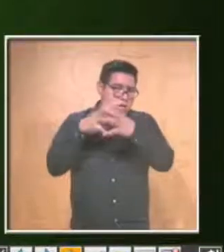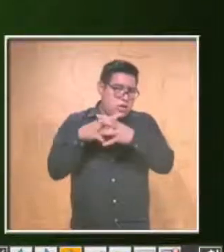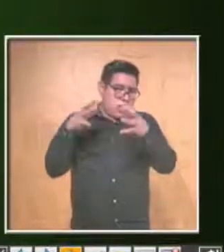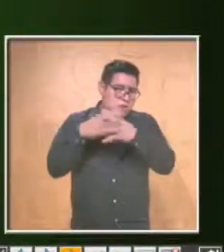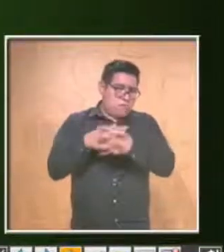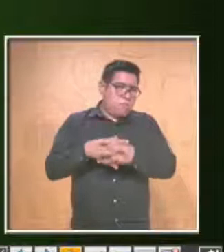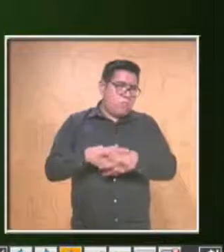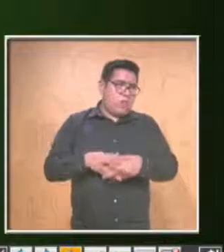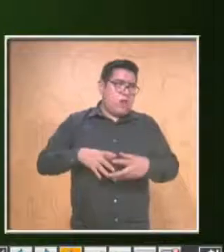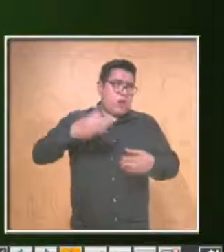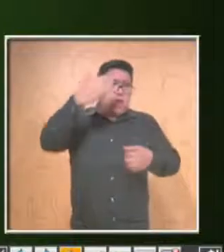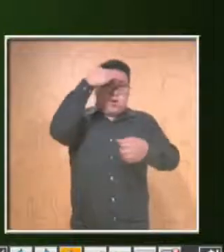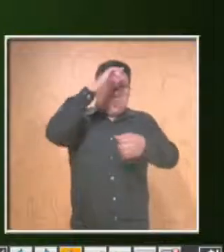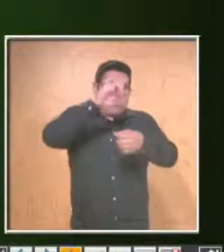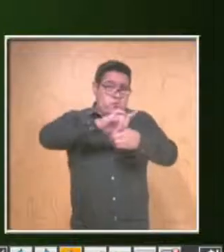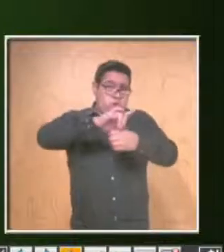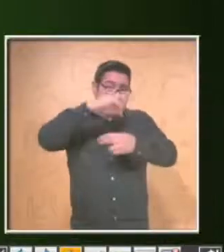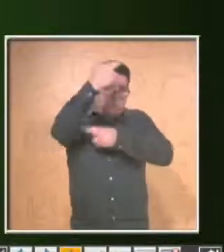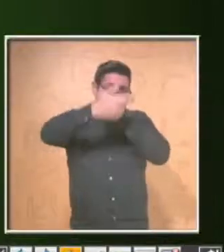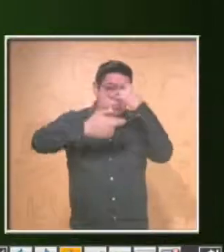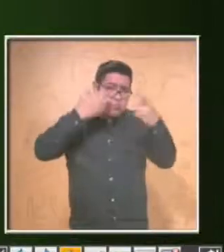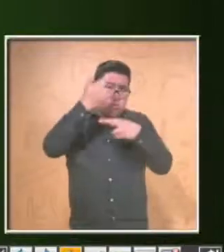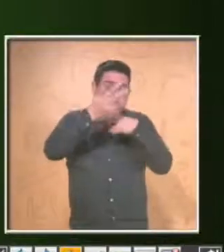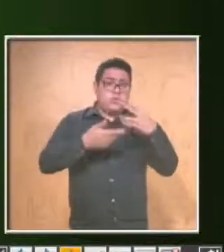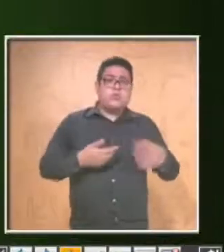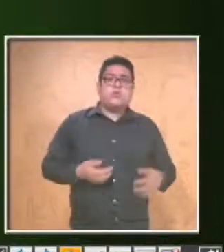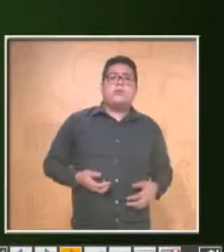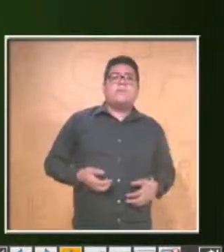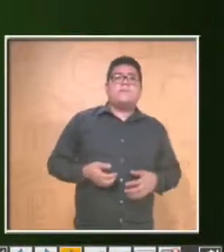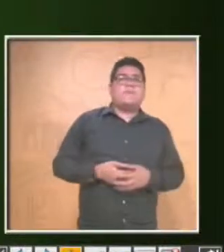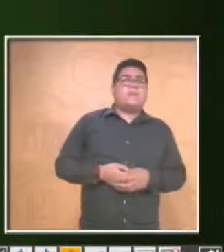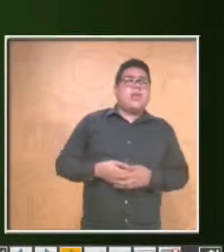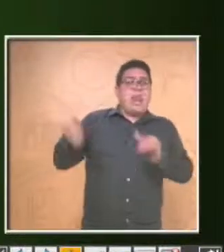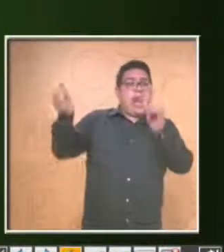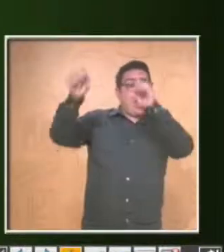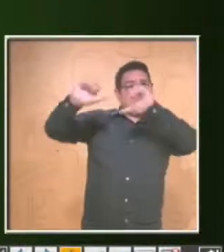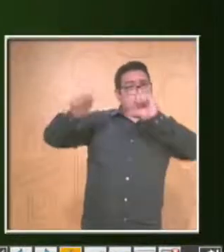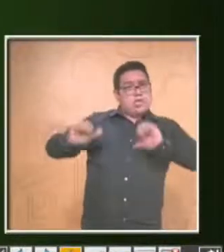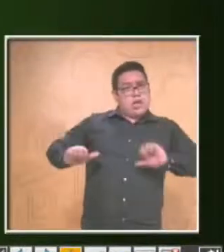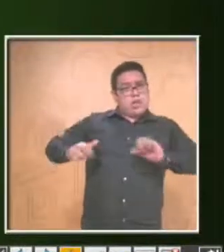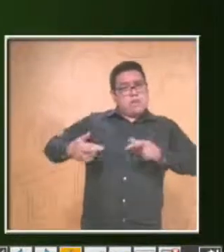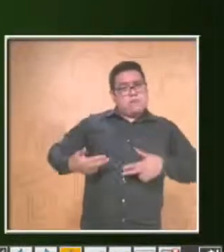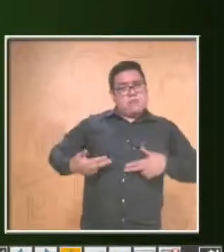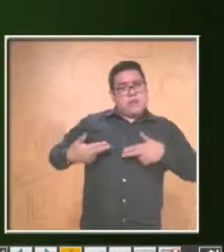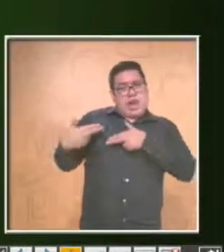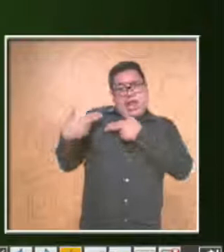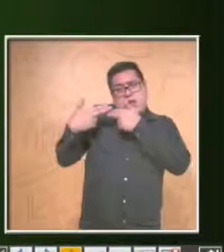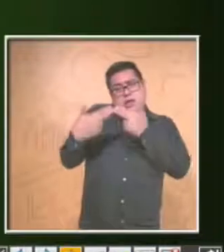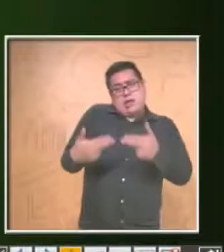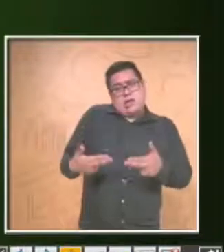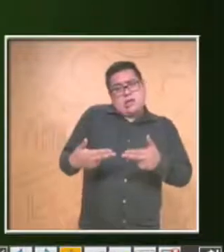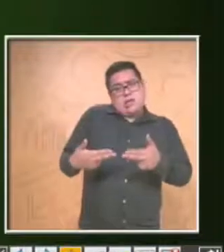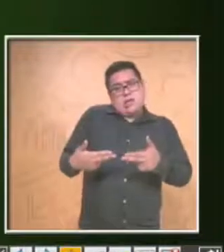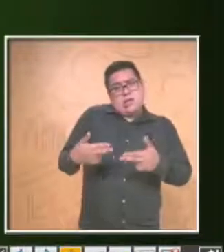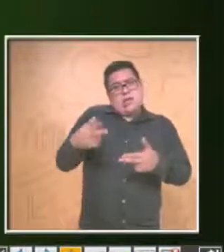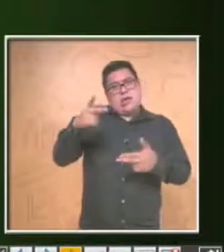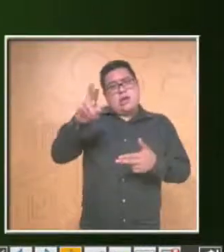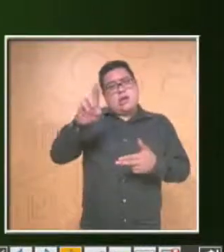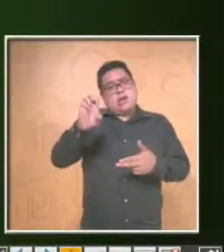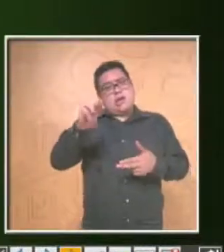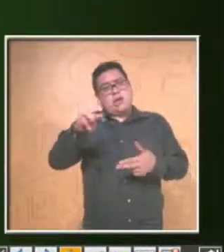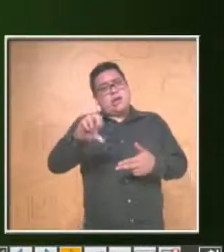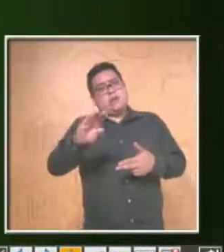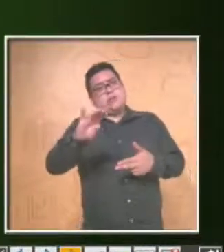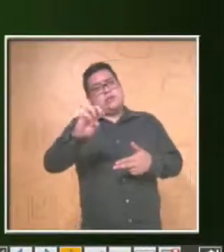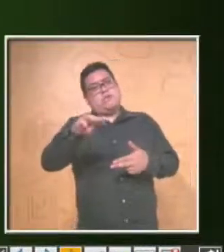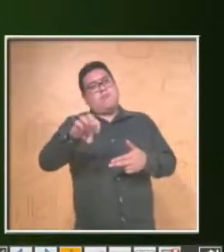ámbito cultural estamos revisándolo. La riqueza de las expresiones artísticas, la herencia del Renacimiento, ese humanismo